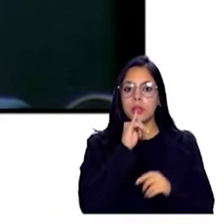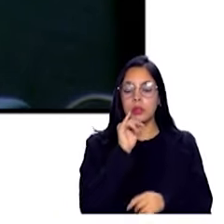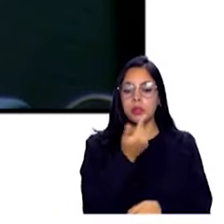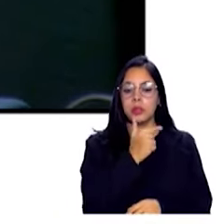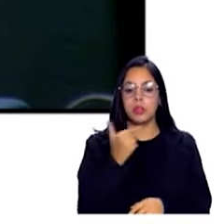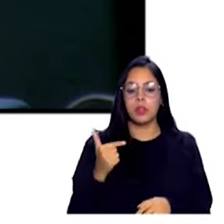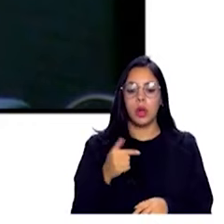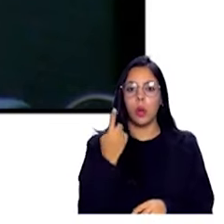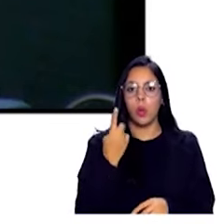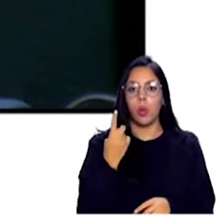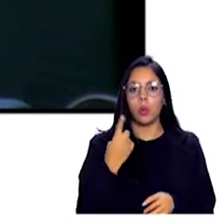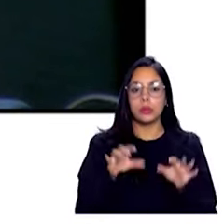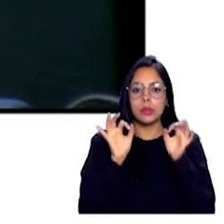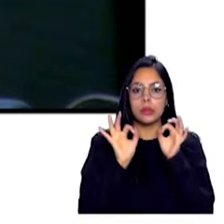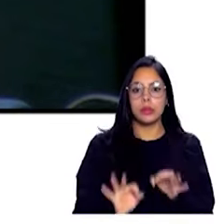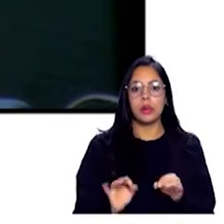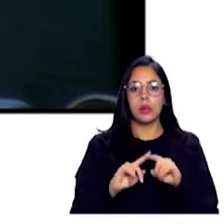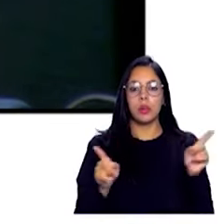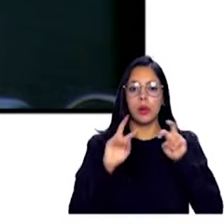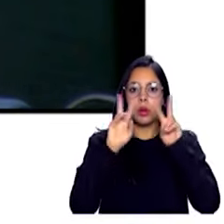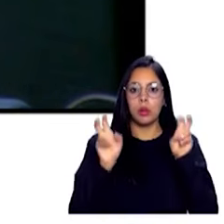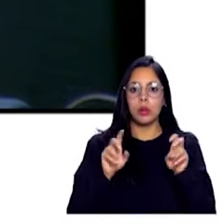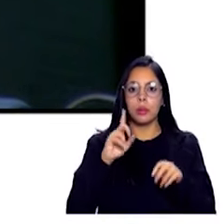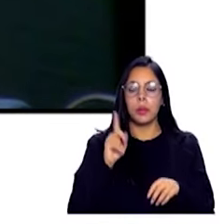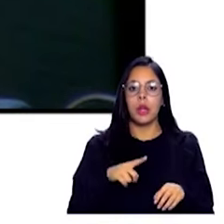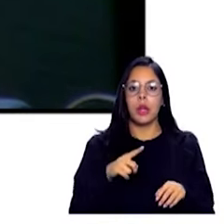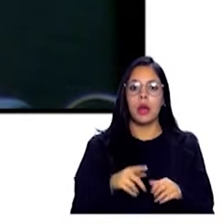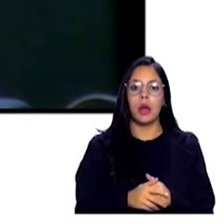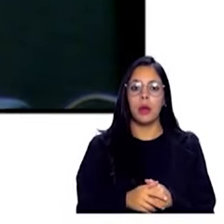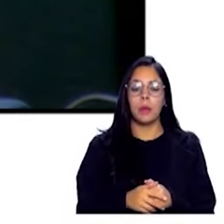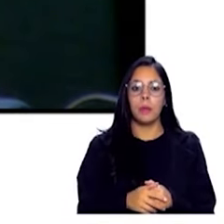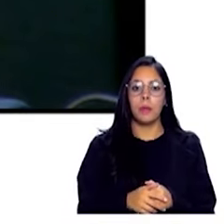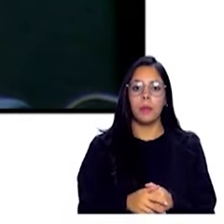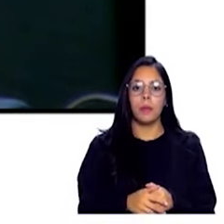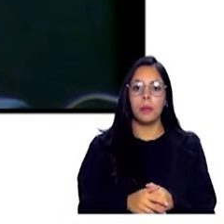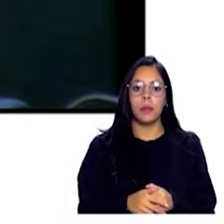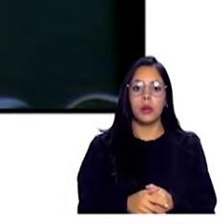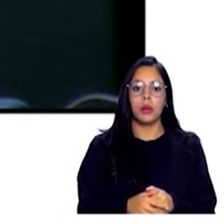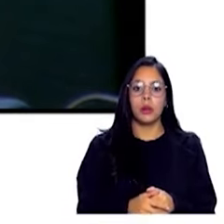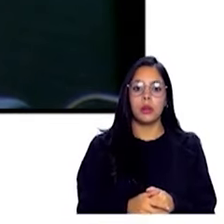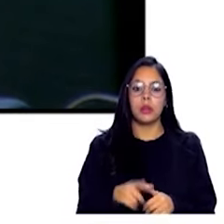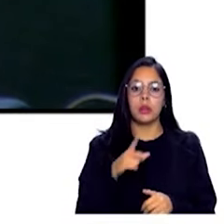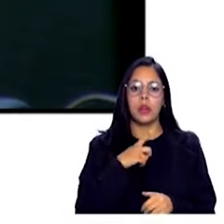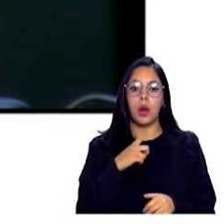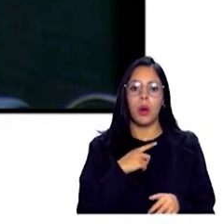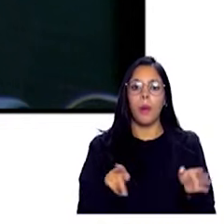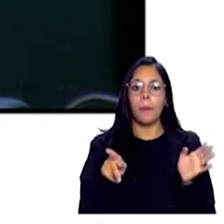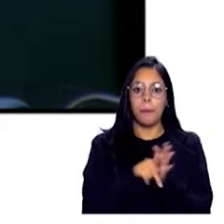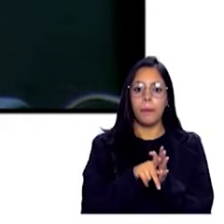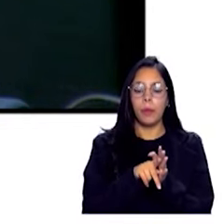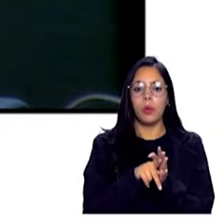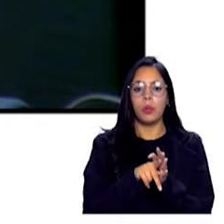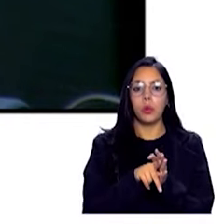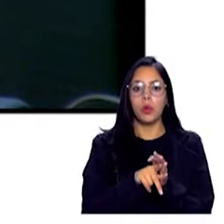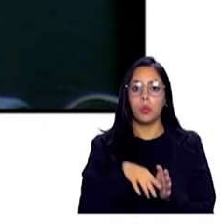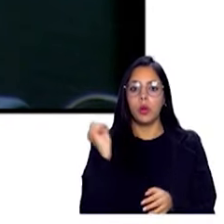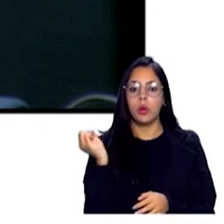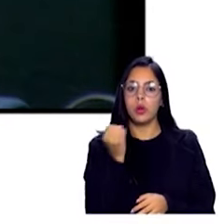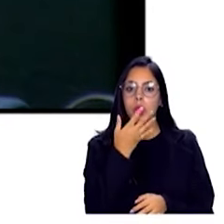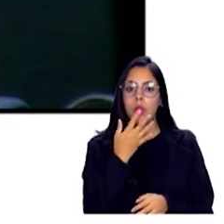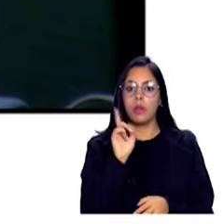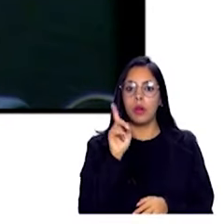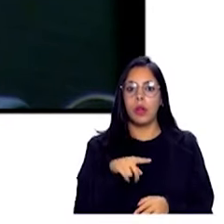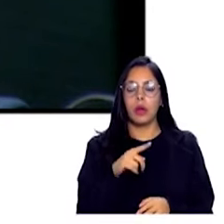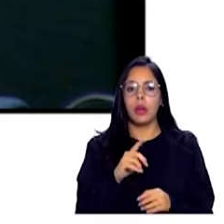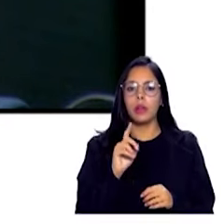del recurso sei que esto seaba planteando mana ent se admite nueva Y también y